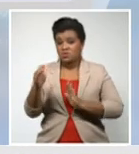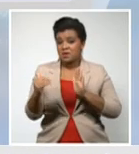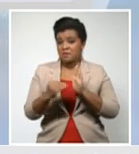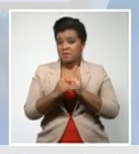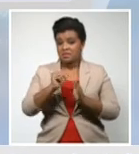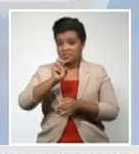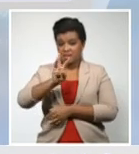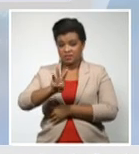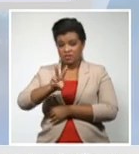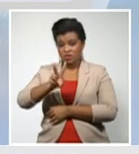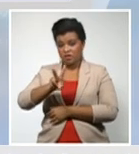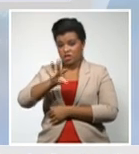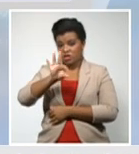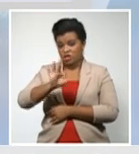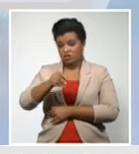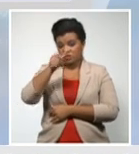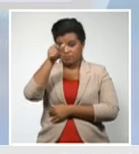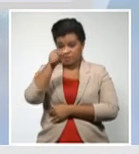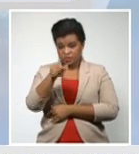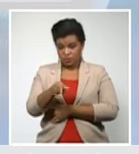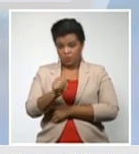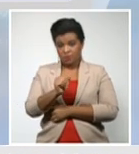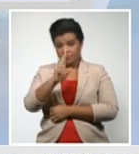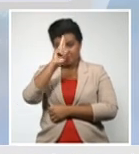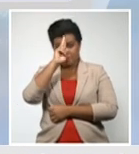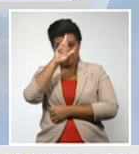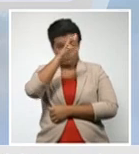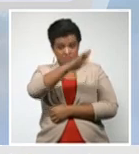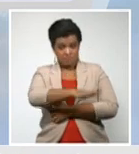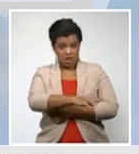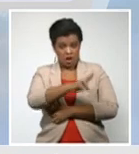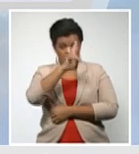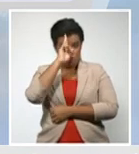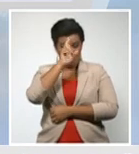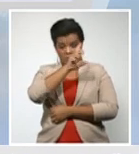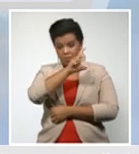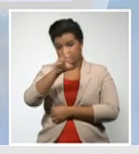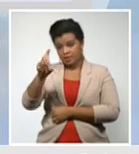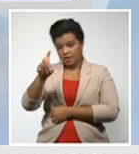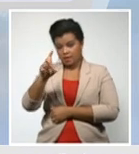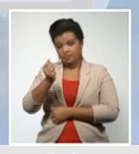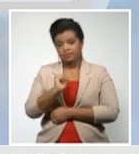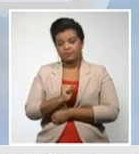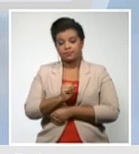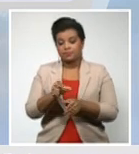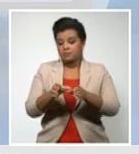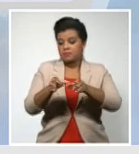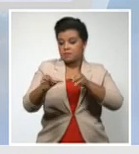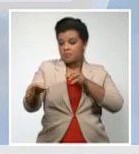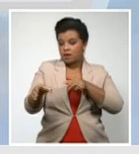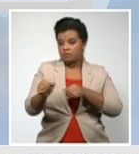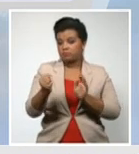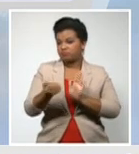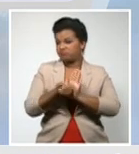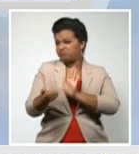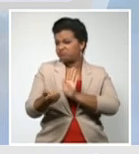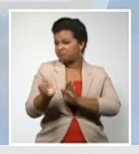19.328 pacientes ingresados en hospitales, centros de aislamiento, sospechosos